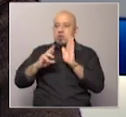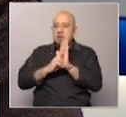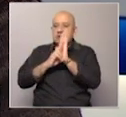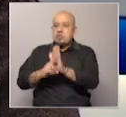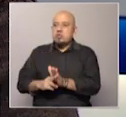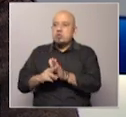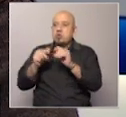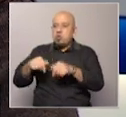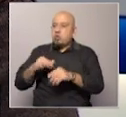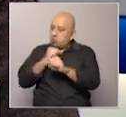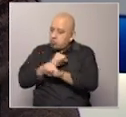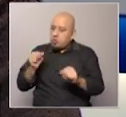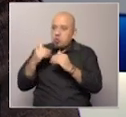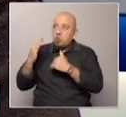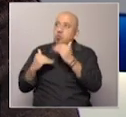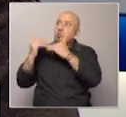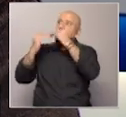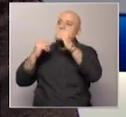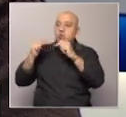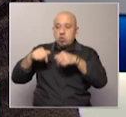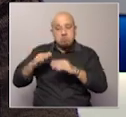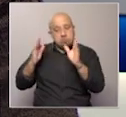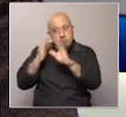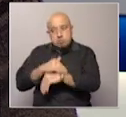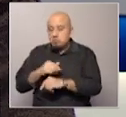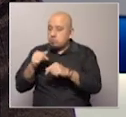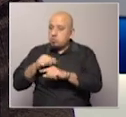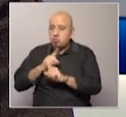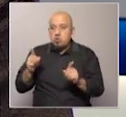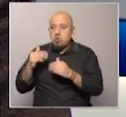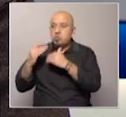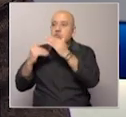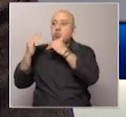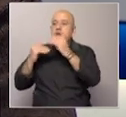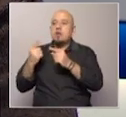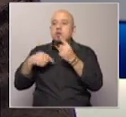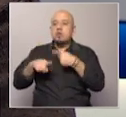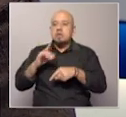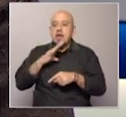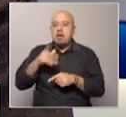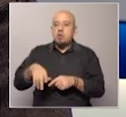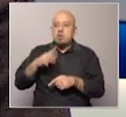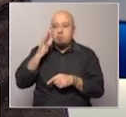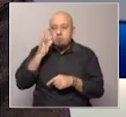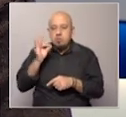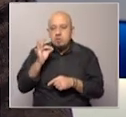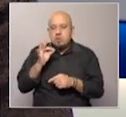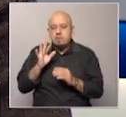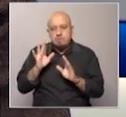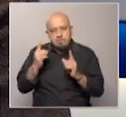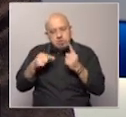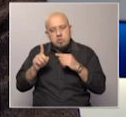no podría construir algo así no podrías entonces una mezcla de las posibilidades que tuvieron pero para mí